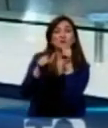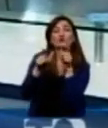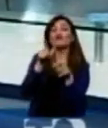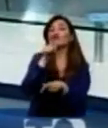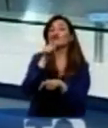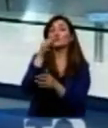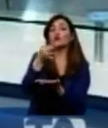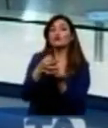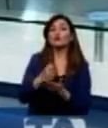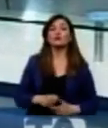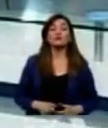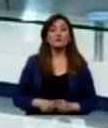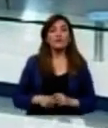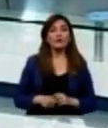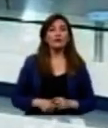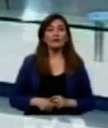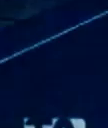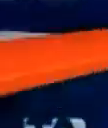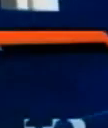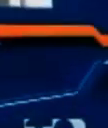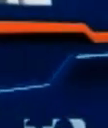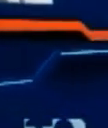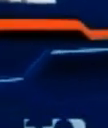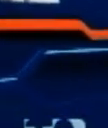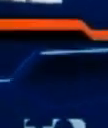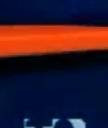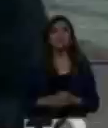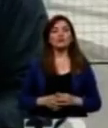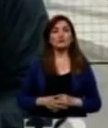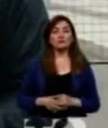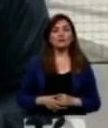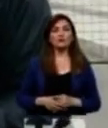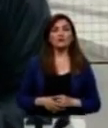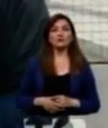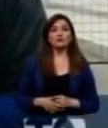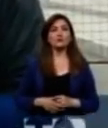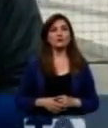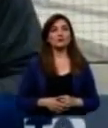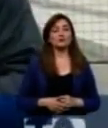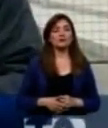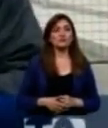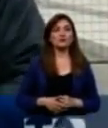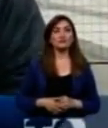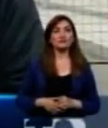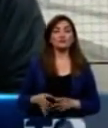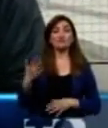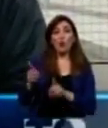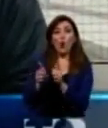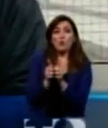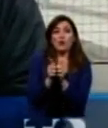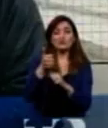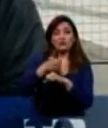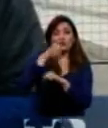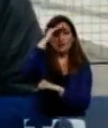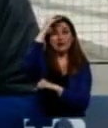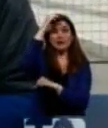Tacunga, en Cotopaxi. Este recorrido que lo hicimos acompañados de las autoridades